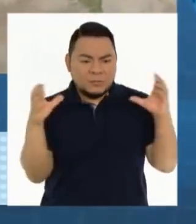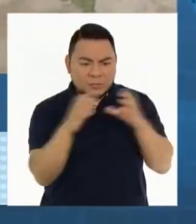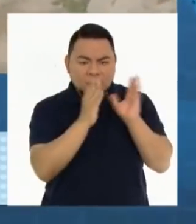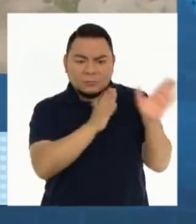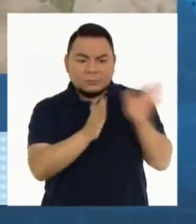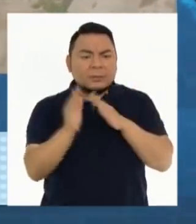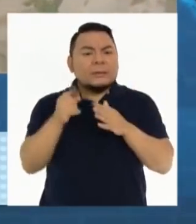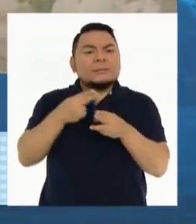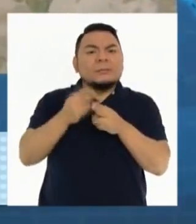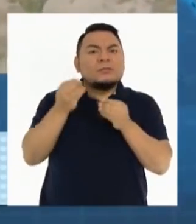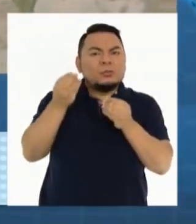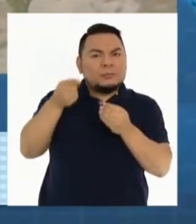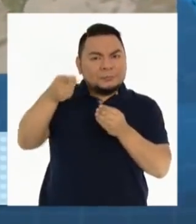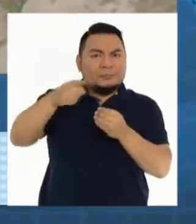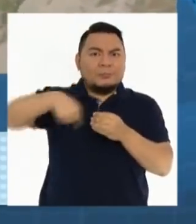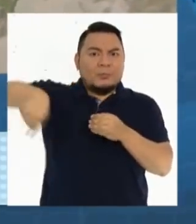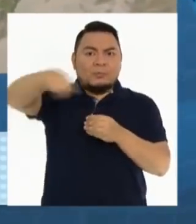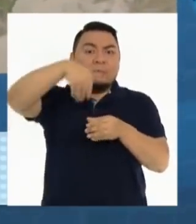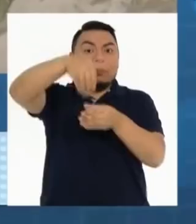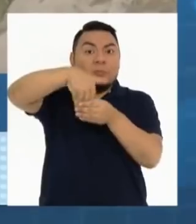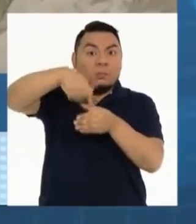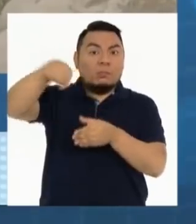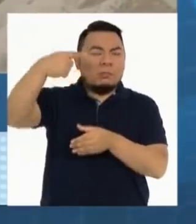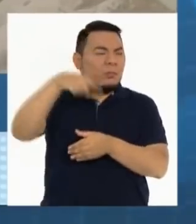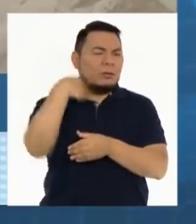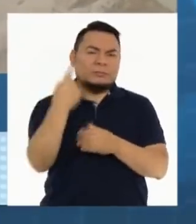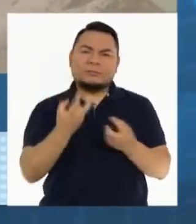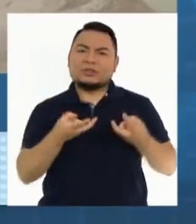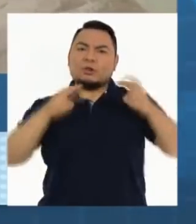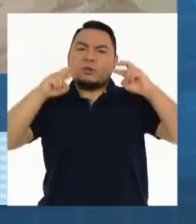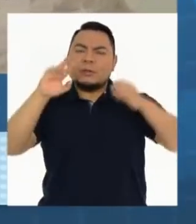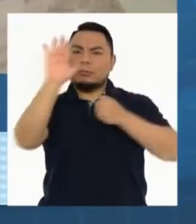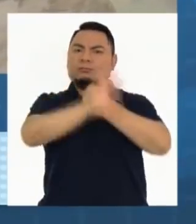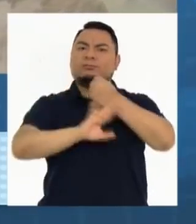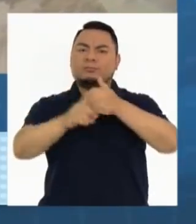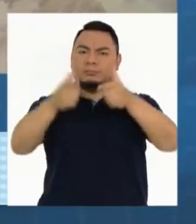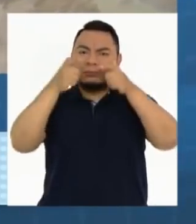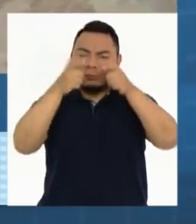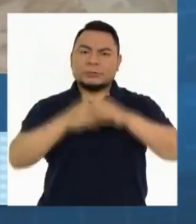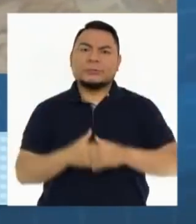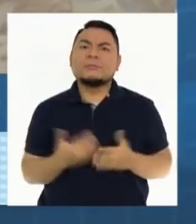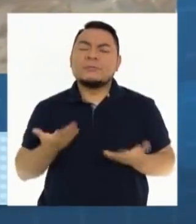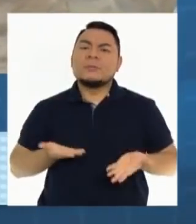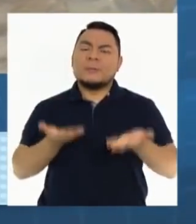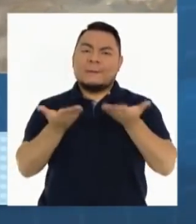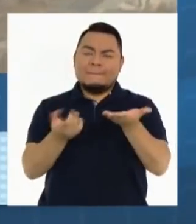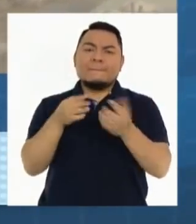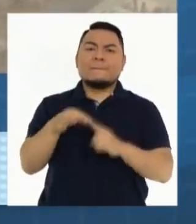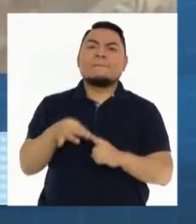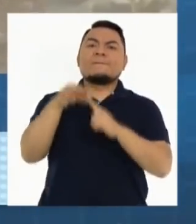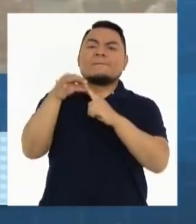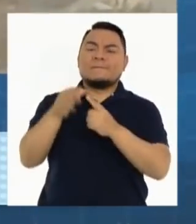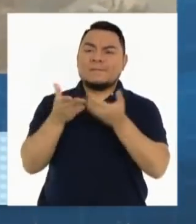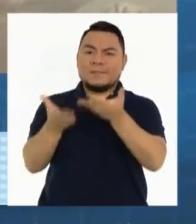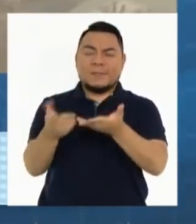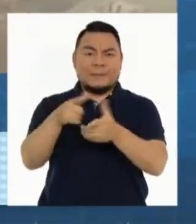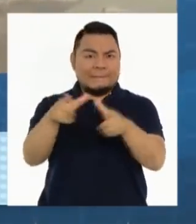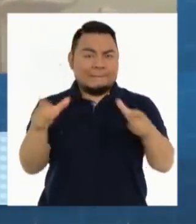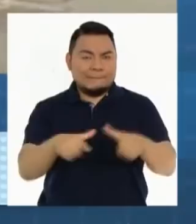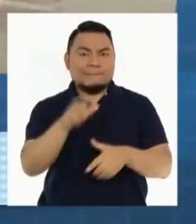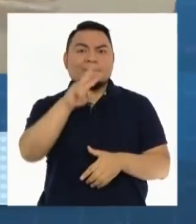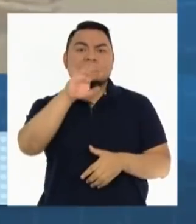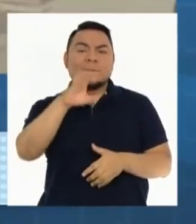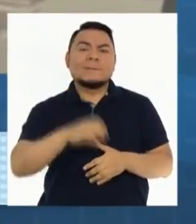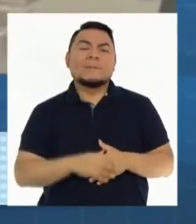los comicios, ¿no? Y actividades como estas, tenemos que darle un tratamiento especial a la zona del